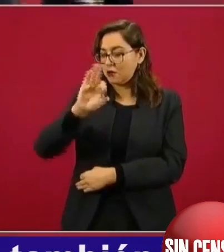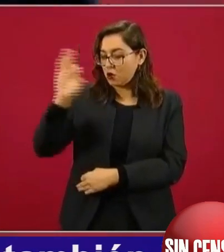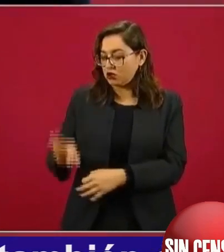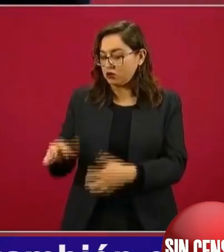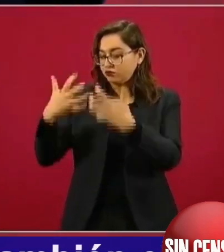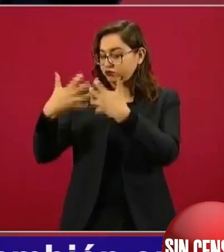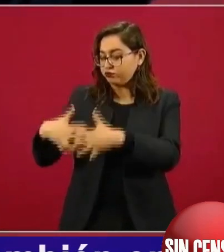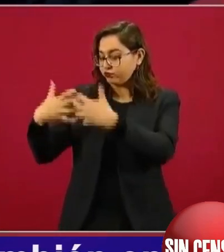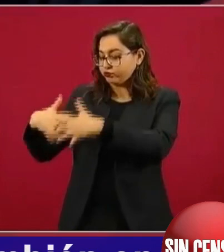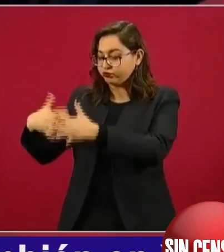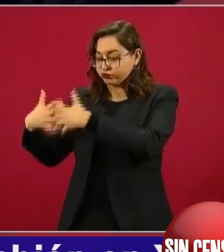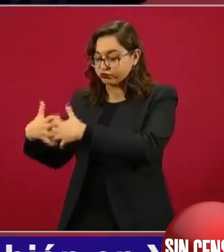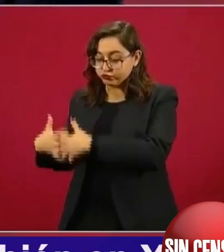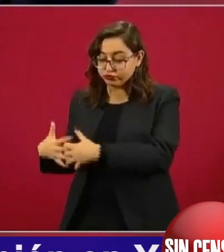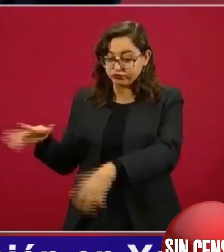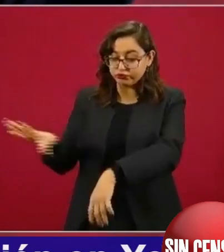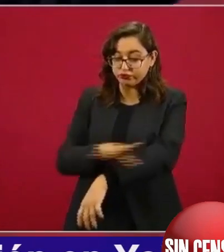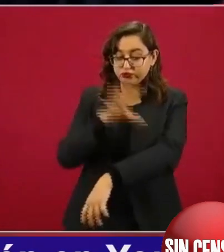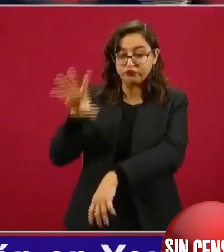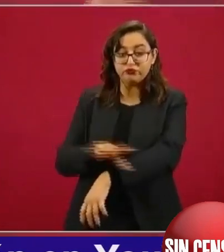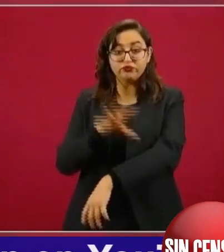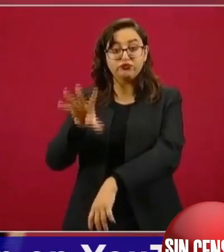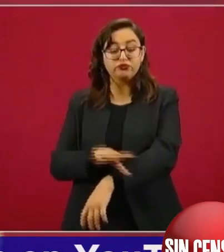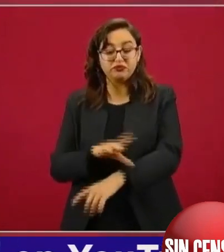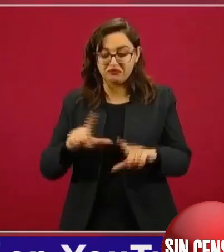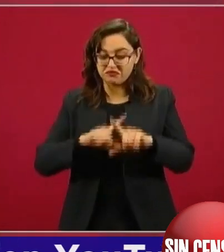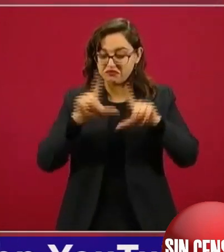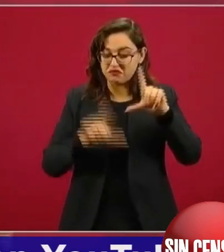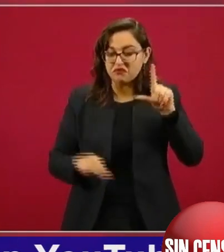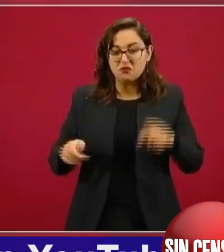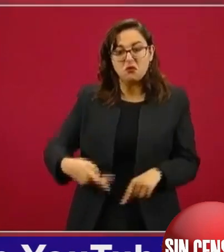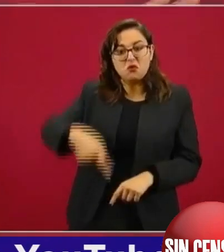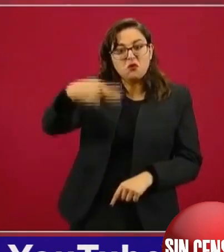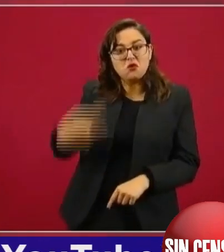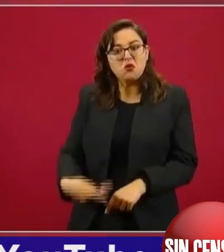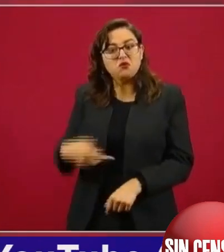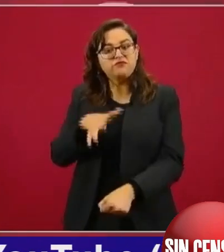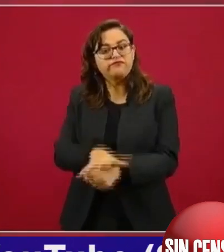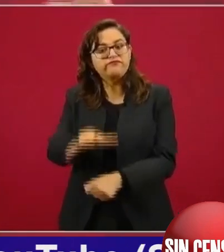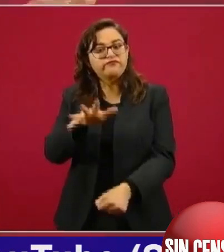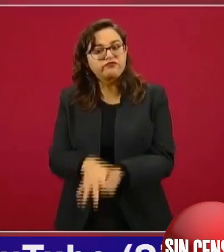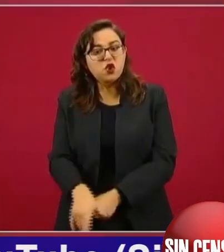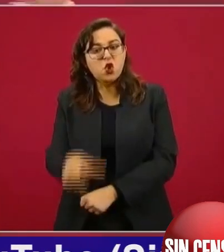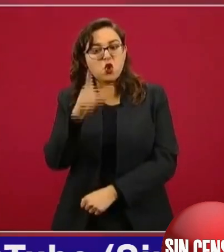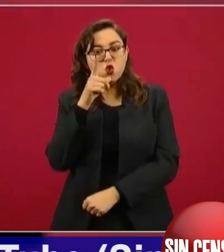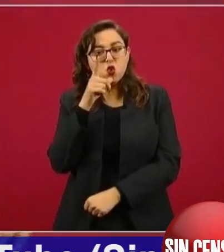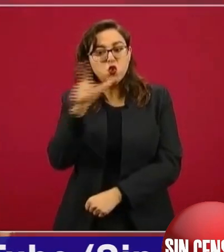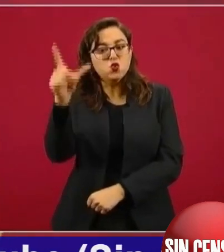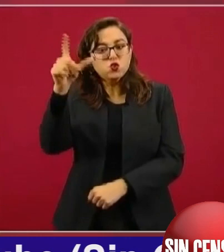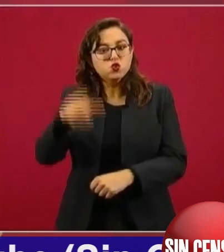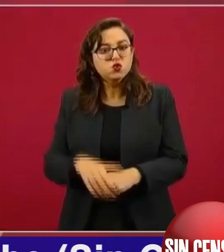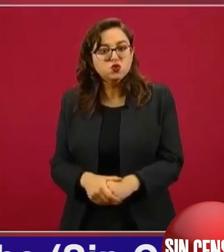casi se tendría autosuficiencia, aún en la situación en que están las plantas.